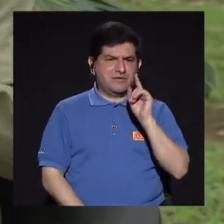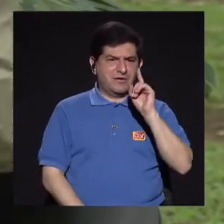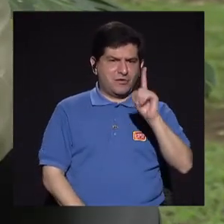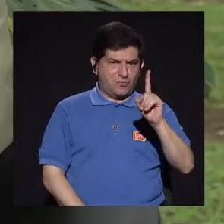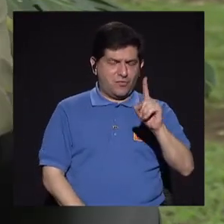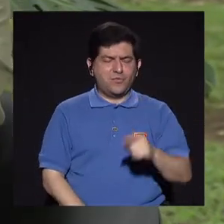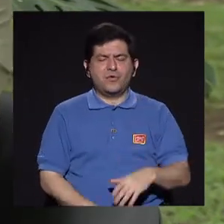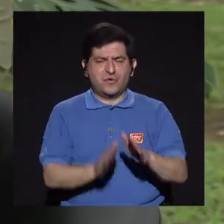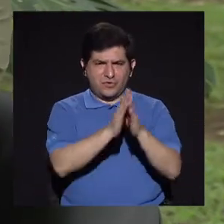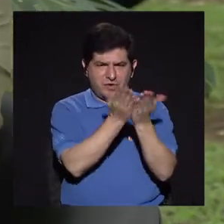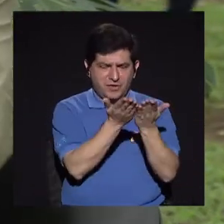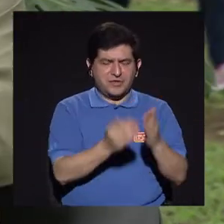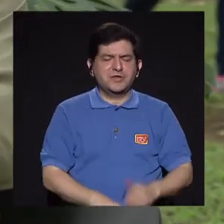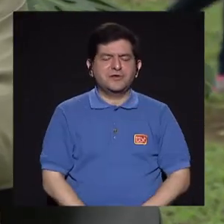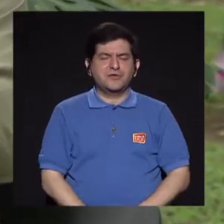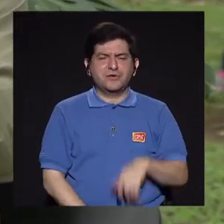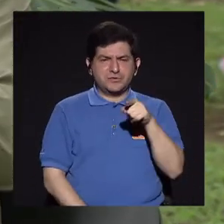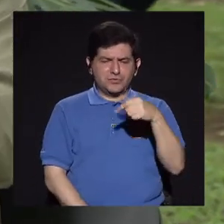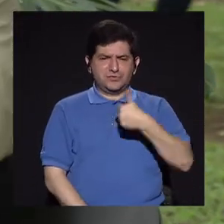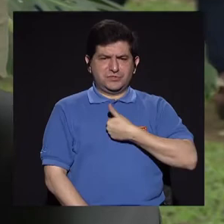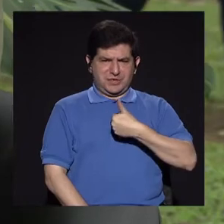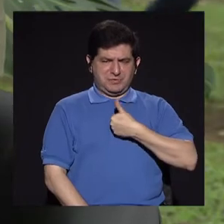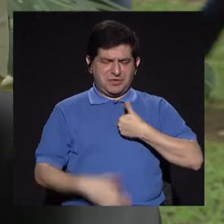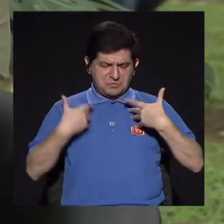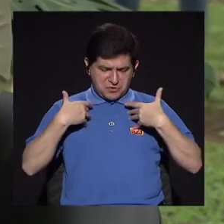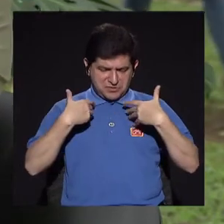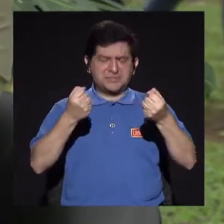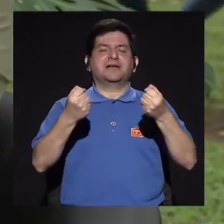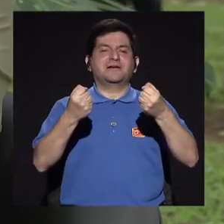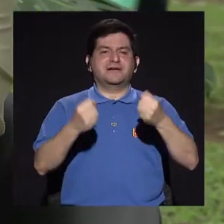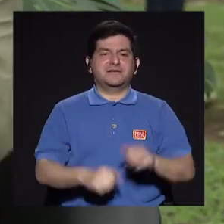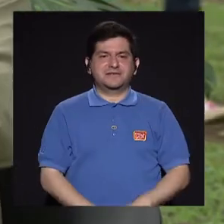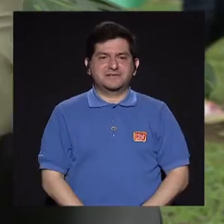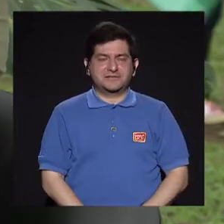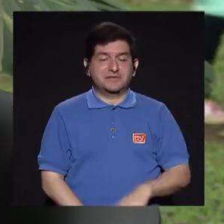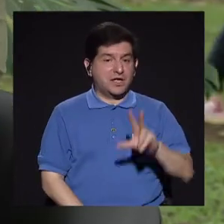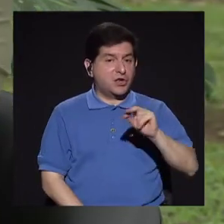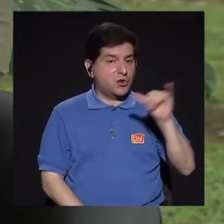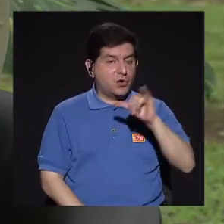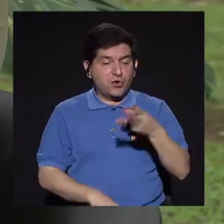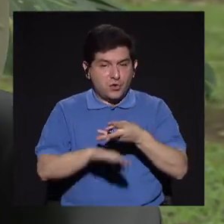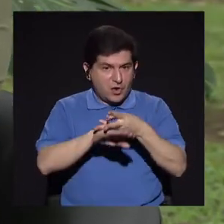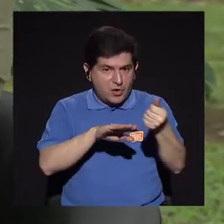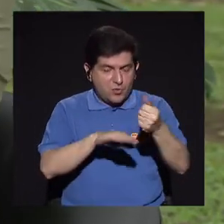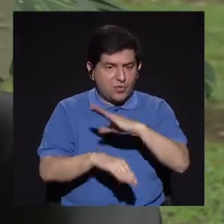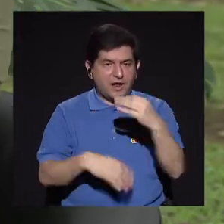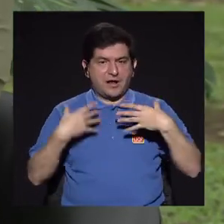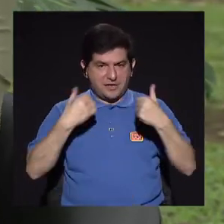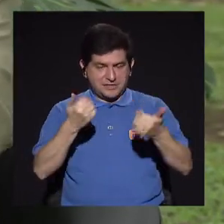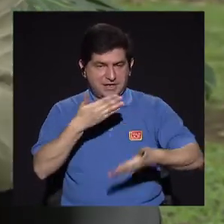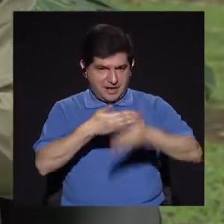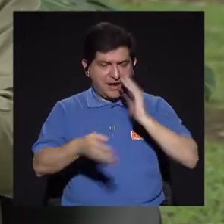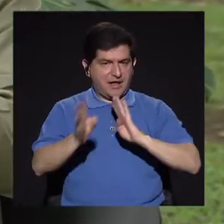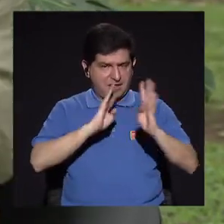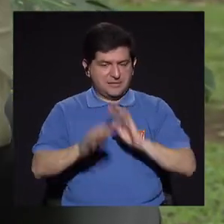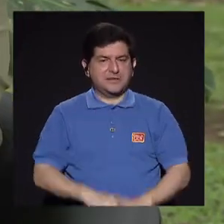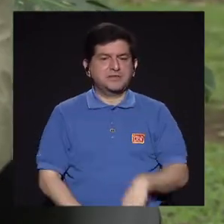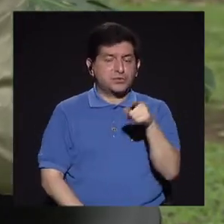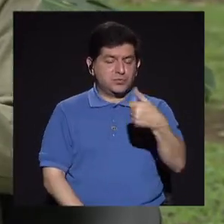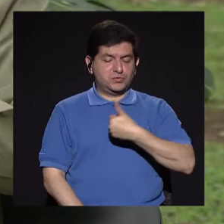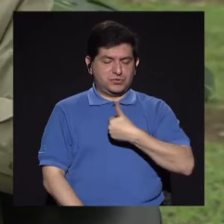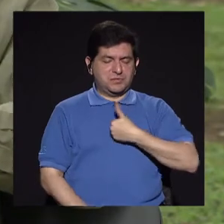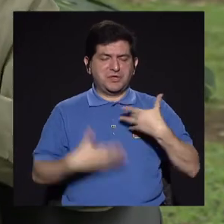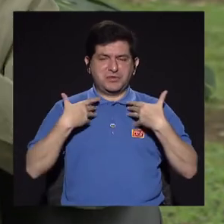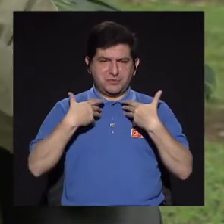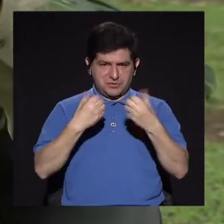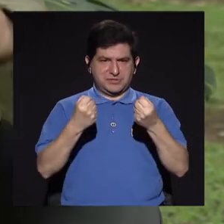como cúrese usted mismo, y ahí vienen muchos errores, y es sane usted mismo. No es lo mismo sanar que curar, ya lo habíamos hablado al inicio del programa. O sea, sane usted